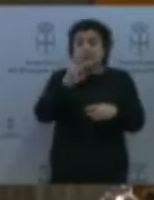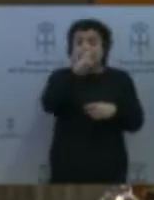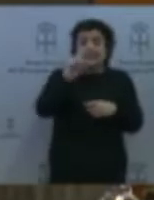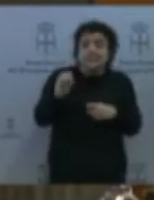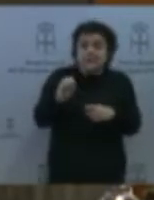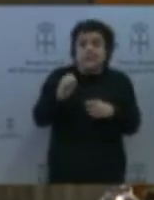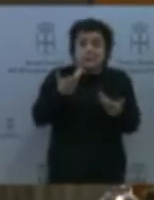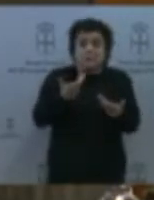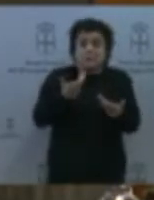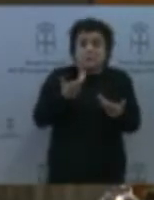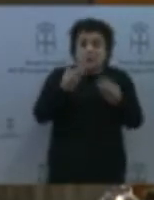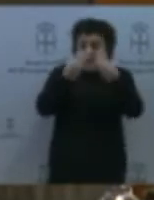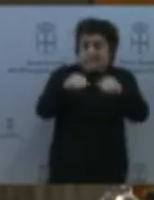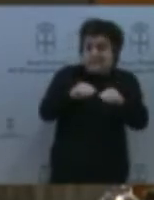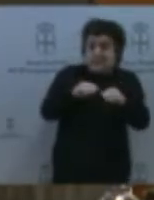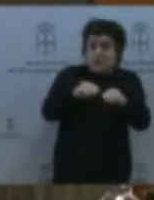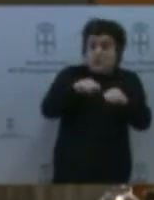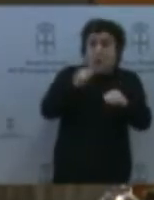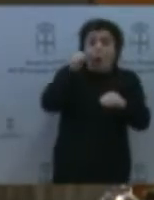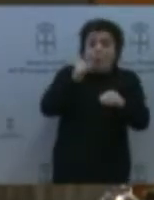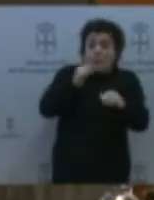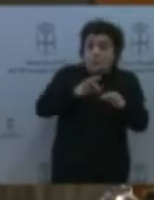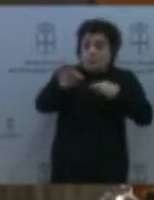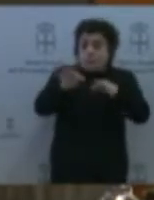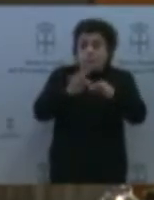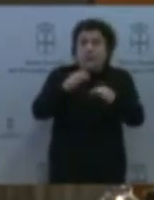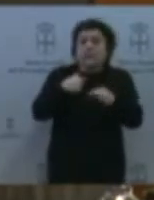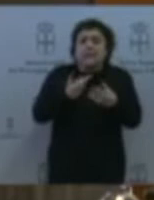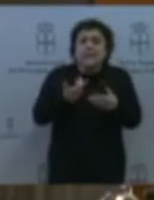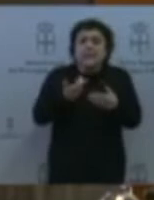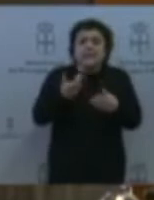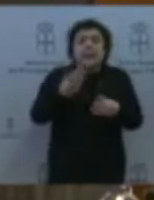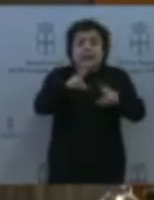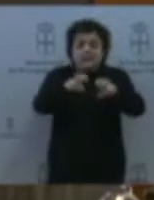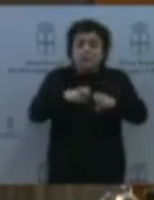¿Qué le parece que la mitad de las compras navideñas en Estados Unidos se hayan realizado a través de Amazon?